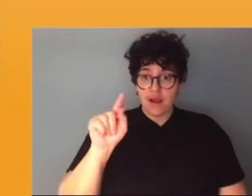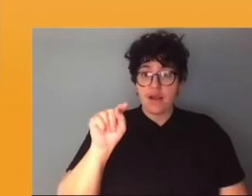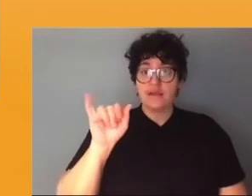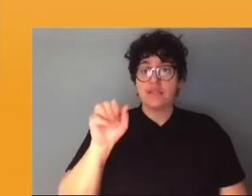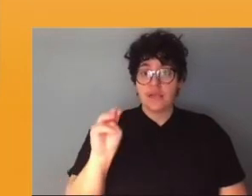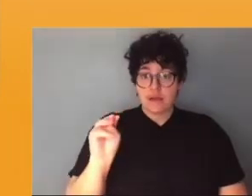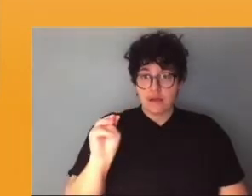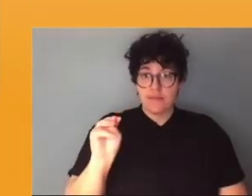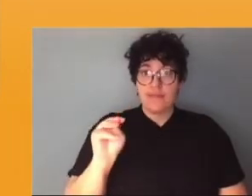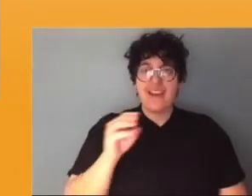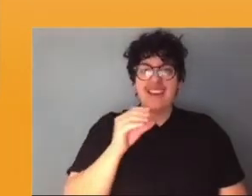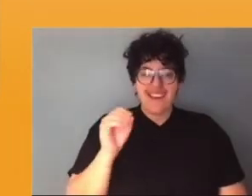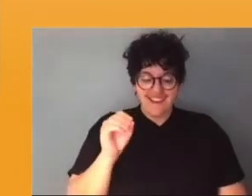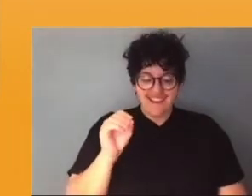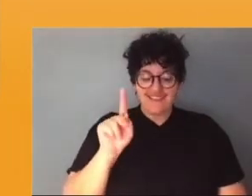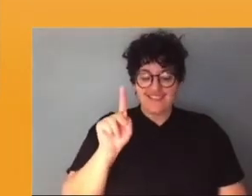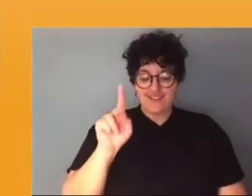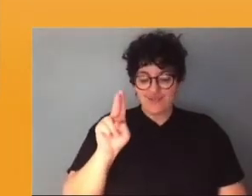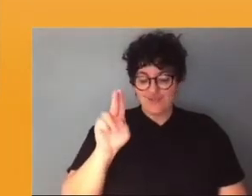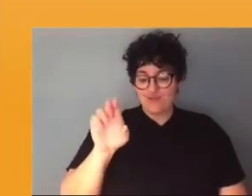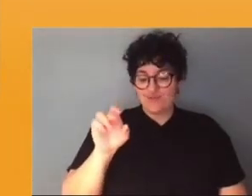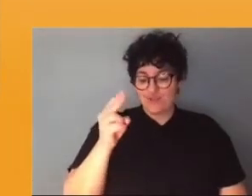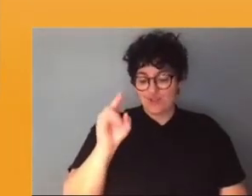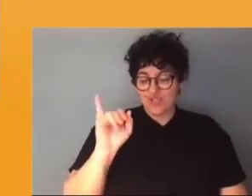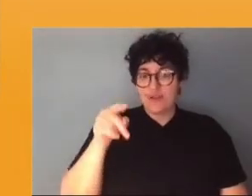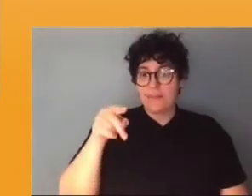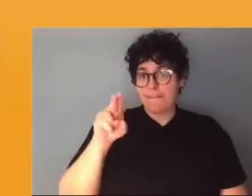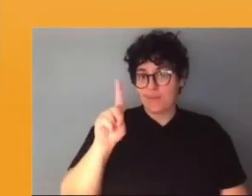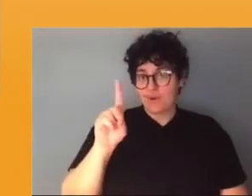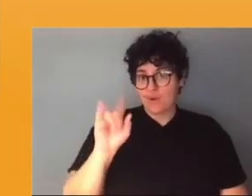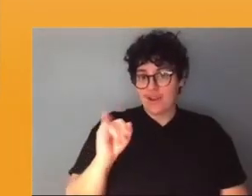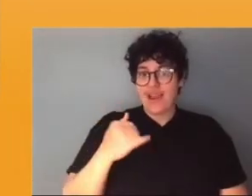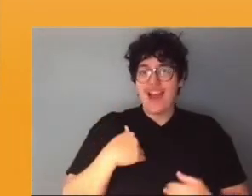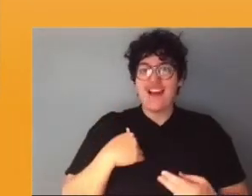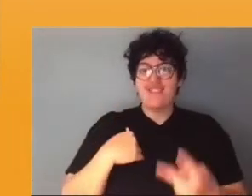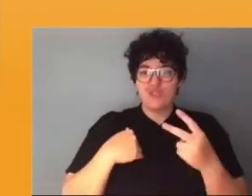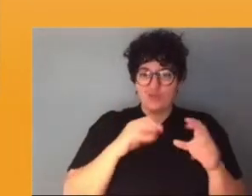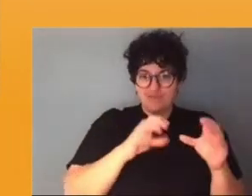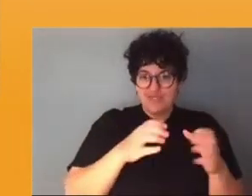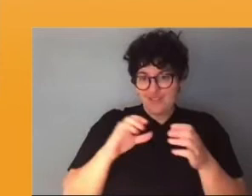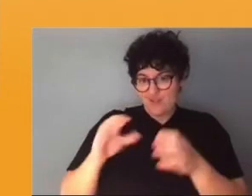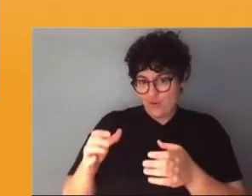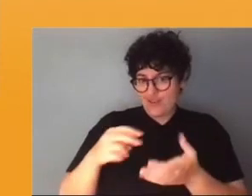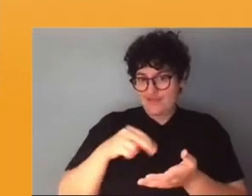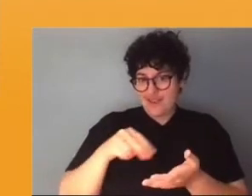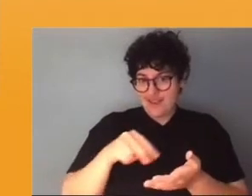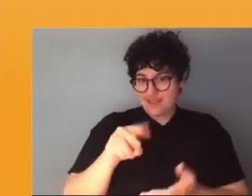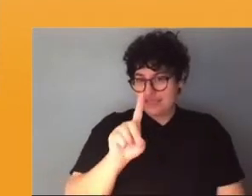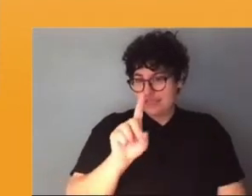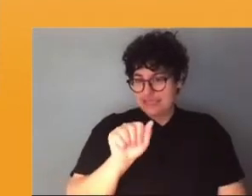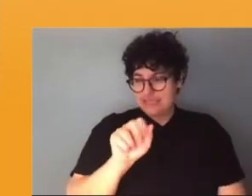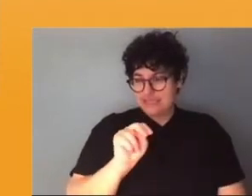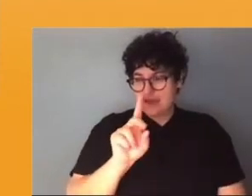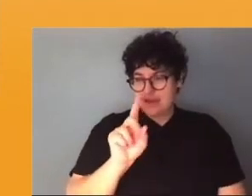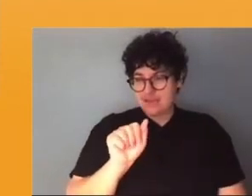hay dos subcategorías de baile, una es tangaba y es